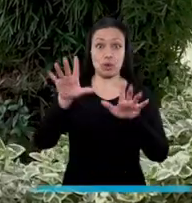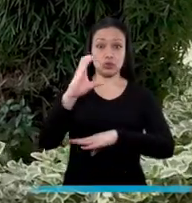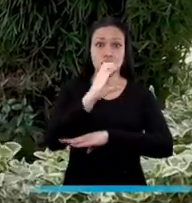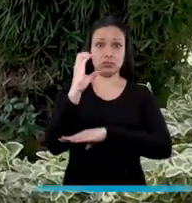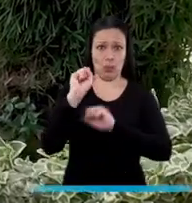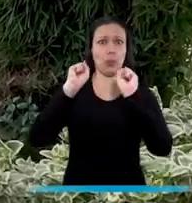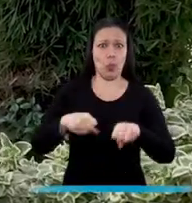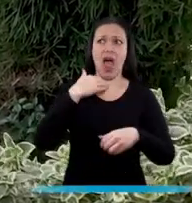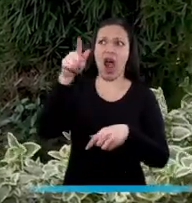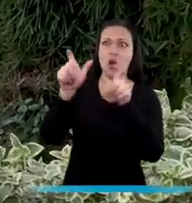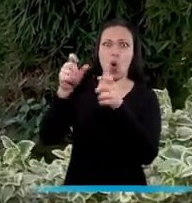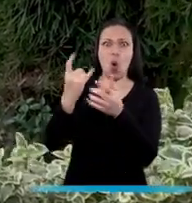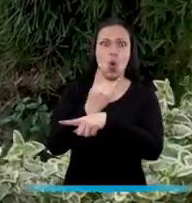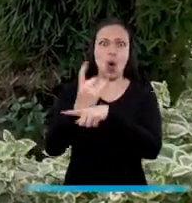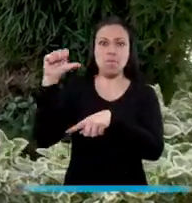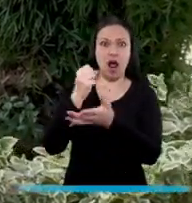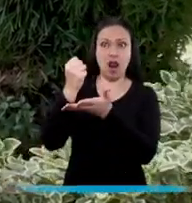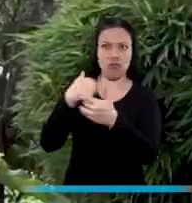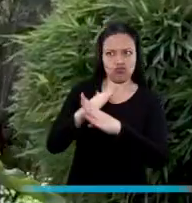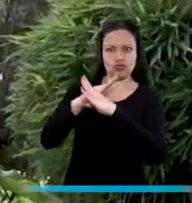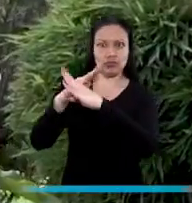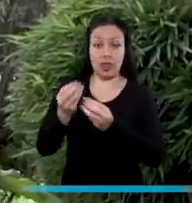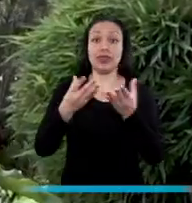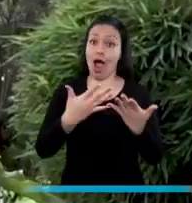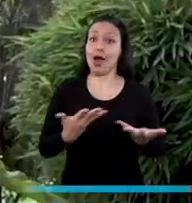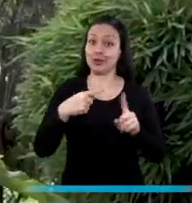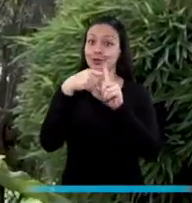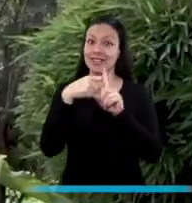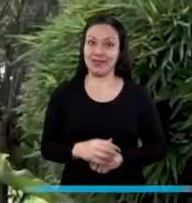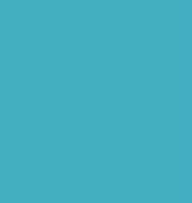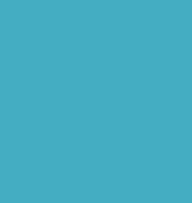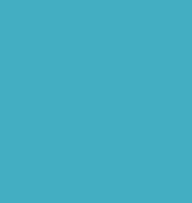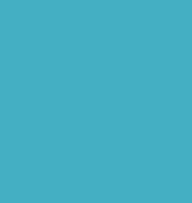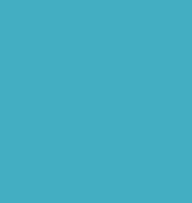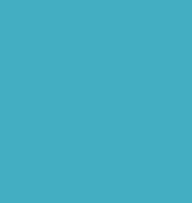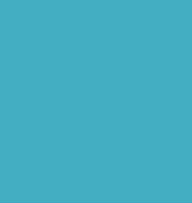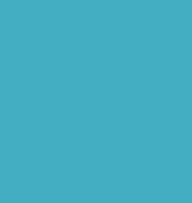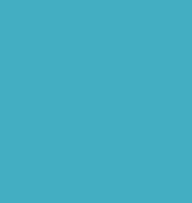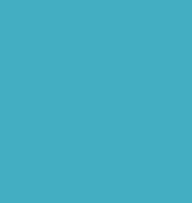Los ciudadanos podemos prevenir el mal uso de los recursos públicos. Es sencillo y trae grandes beneficios.